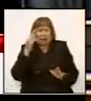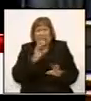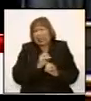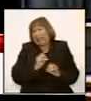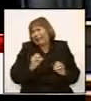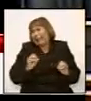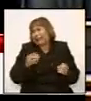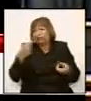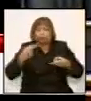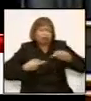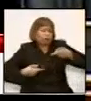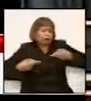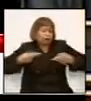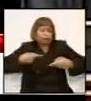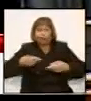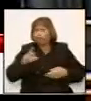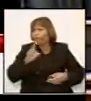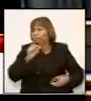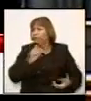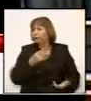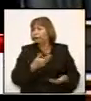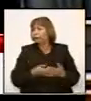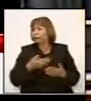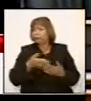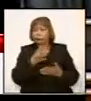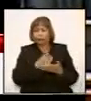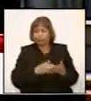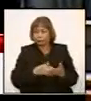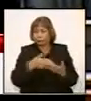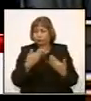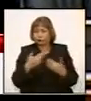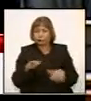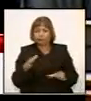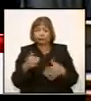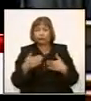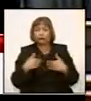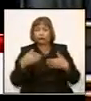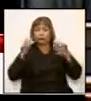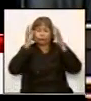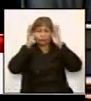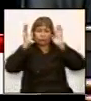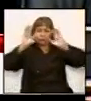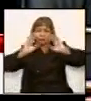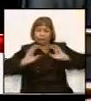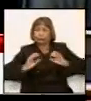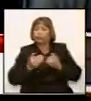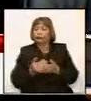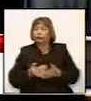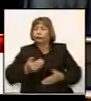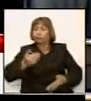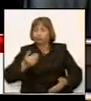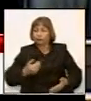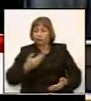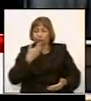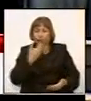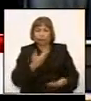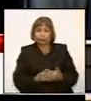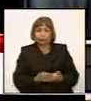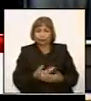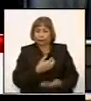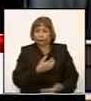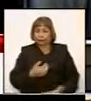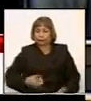una disputa, porque esto es algo donde las partes ya se pusieron de acuerdo con anterioridad. Gracias, presidente.